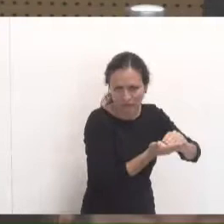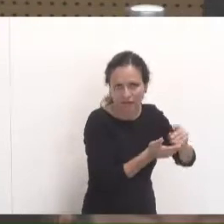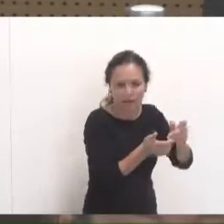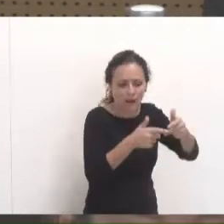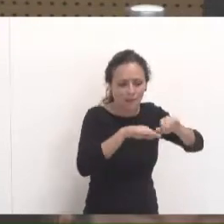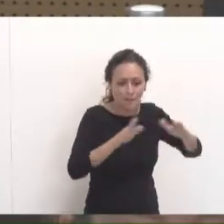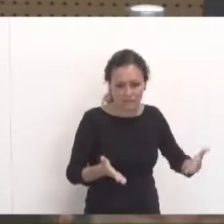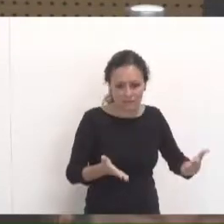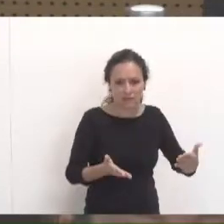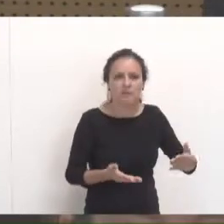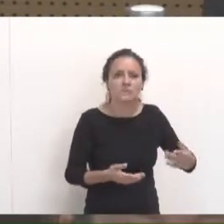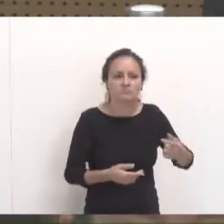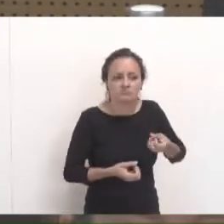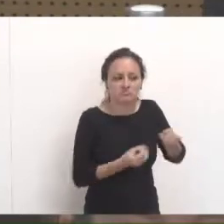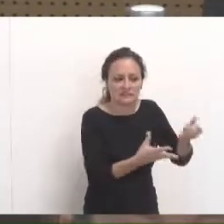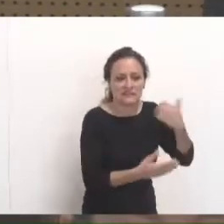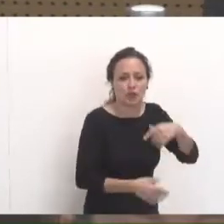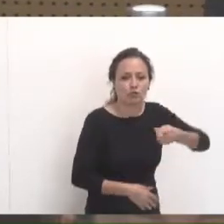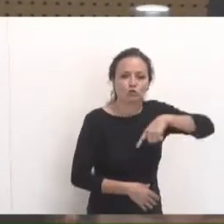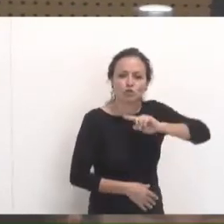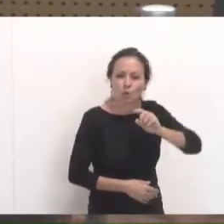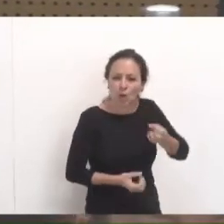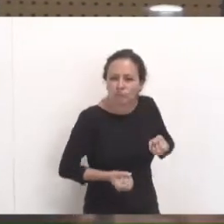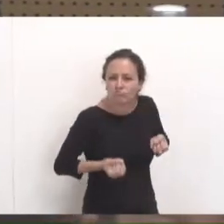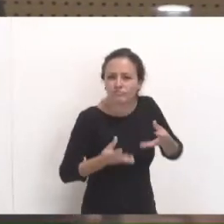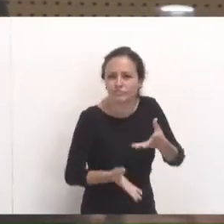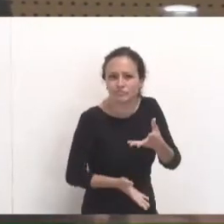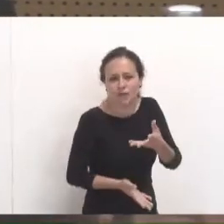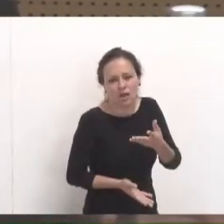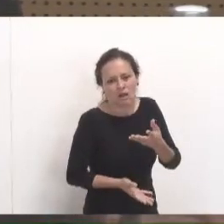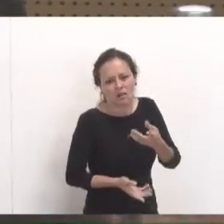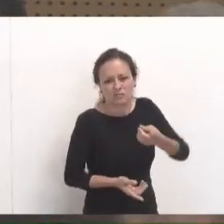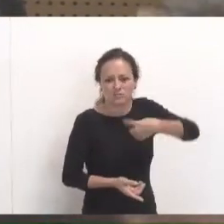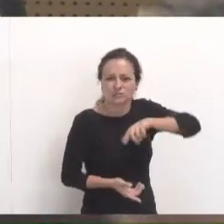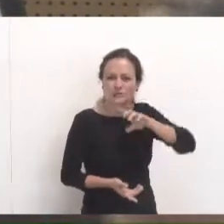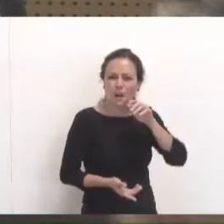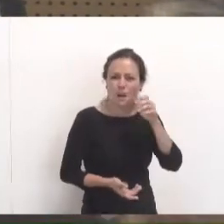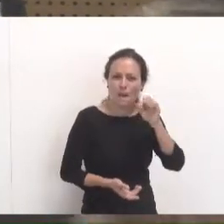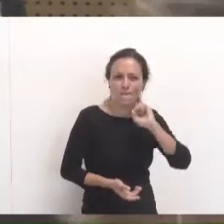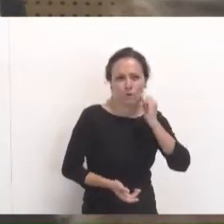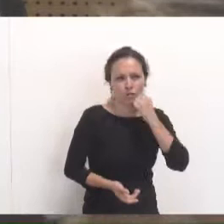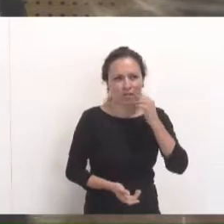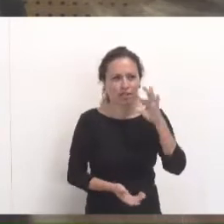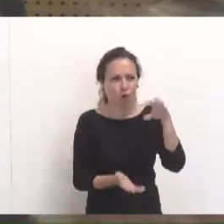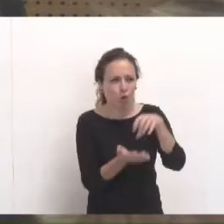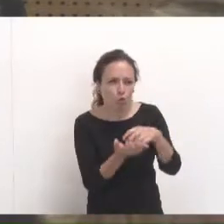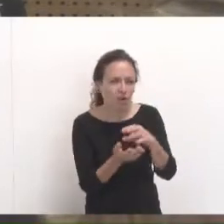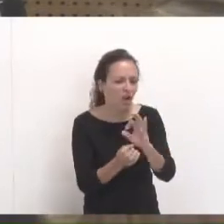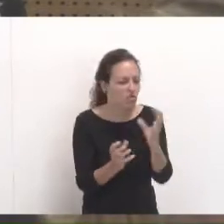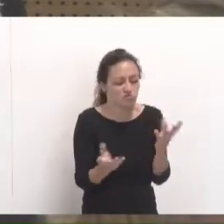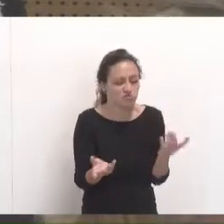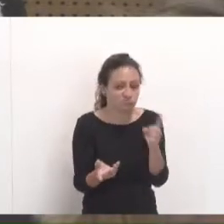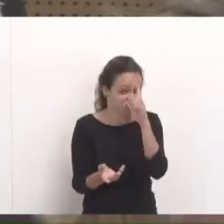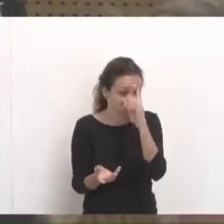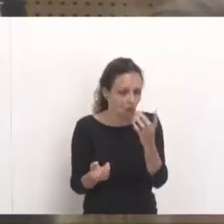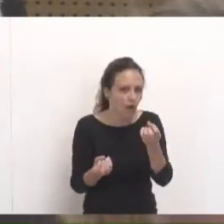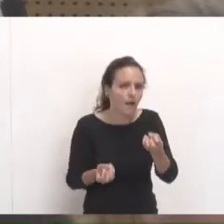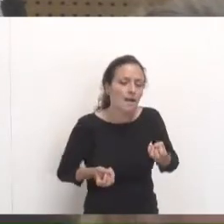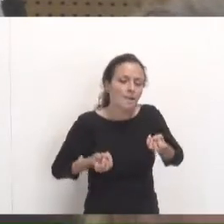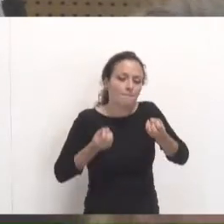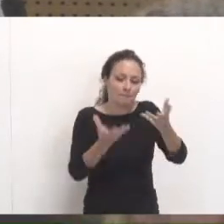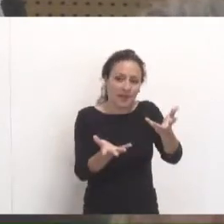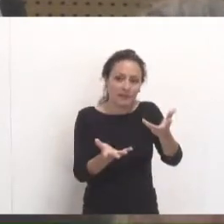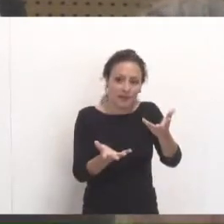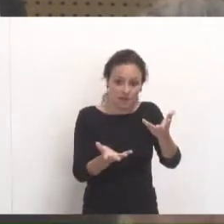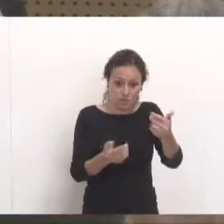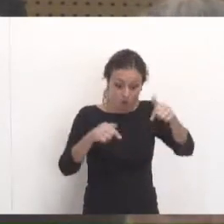manifestar nuestra protesta, duda, reparo, como se quiera llamar. Nos gustaría que se aclarara, pero en cualquier caso, plantearlo hoy para